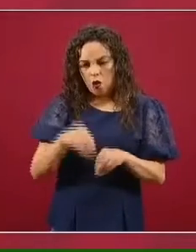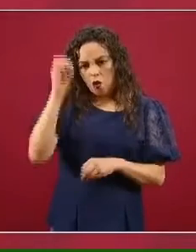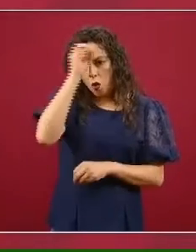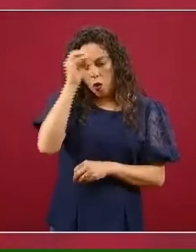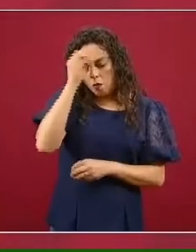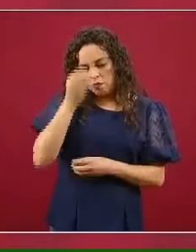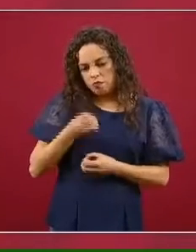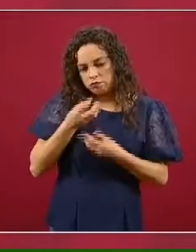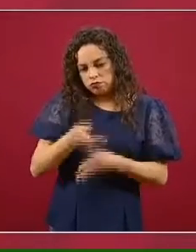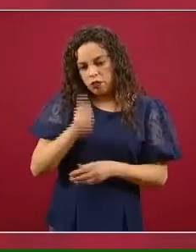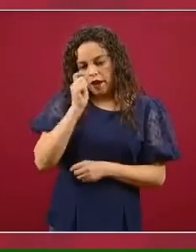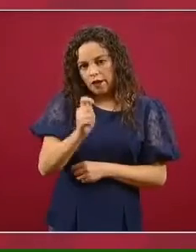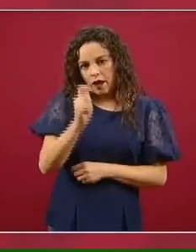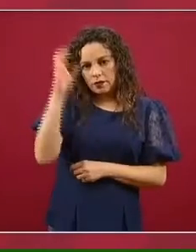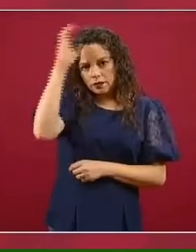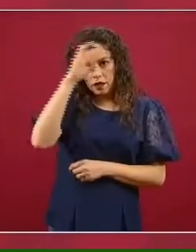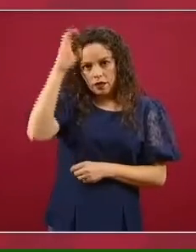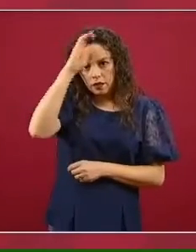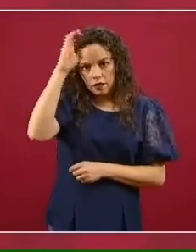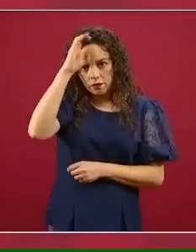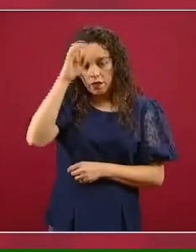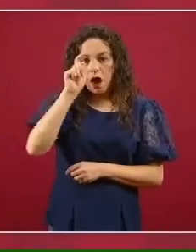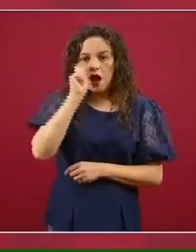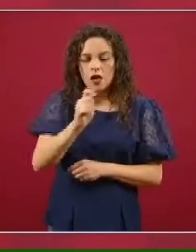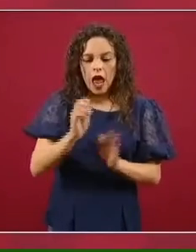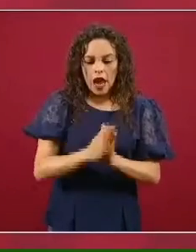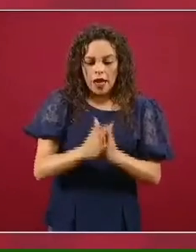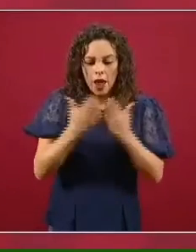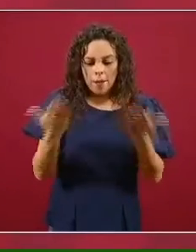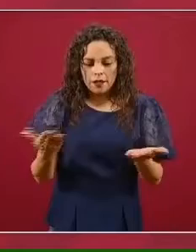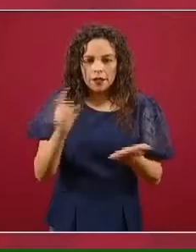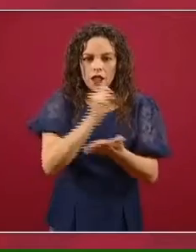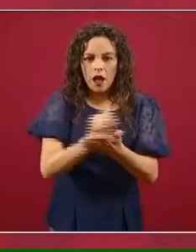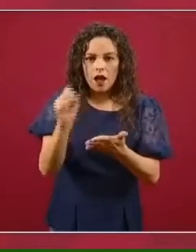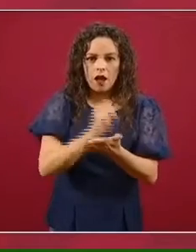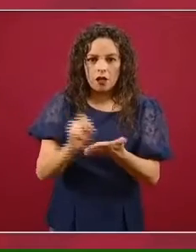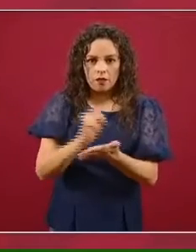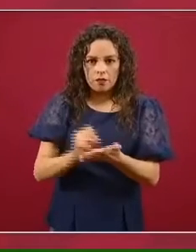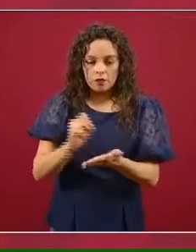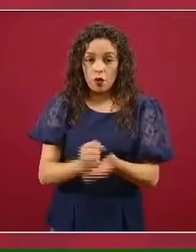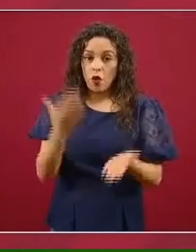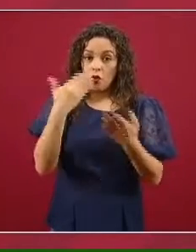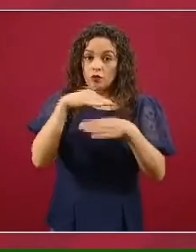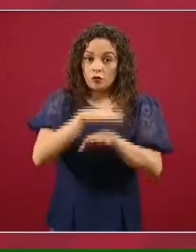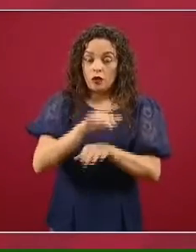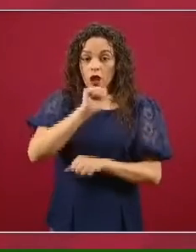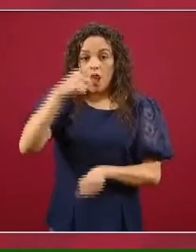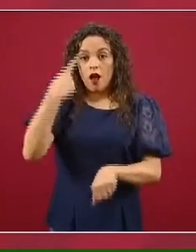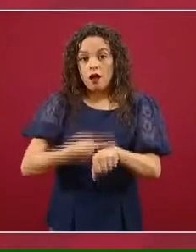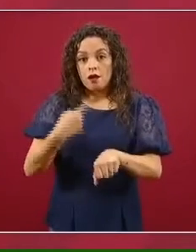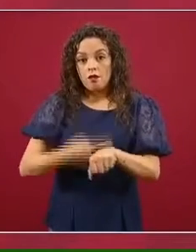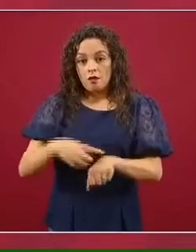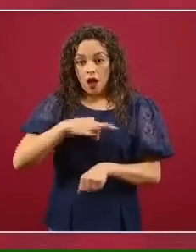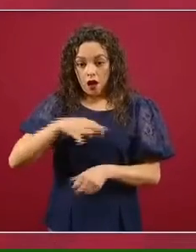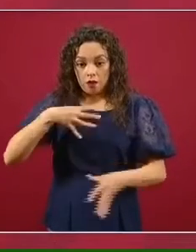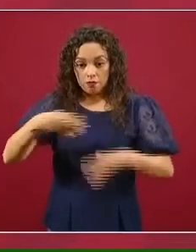posicionamiento científico que se publicó en una revista muy prestigiada en el campo de las enfermedades infecciosas, una revista que se